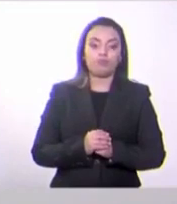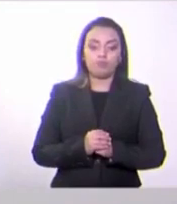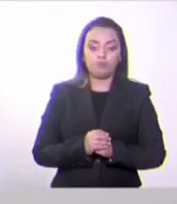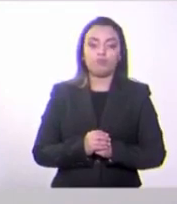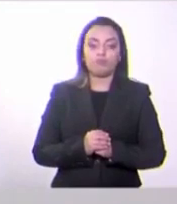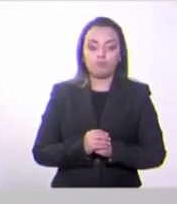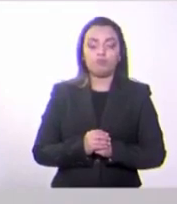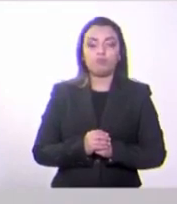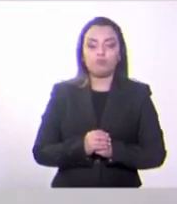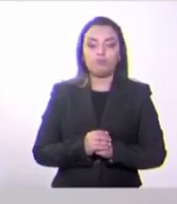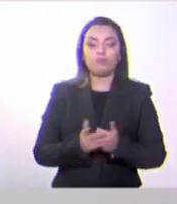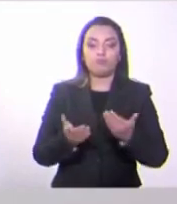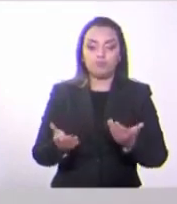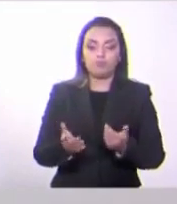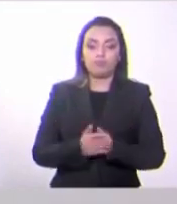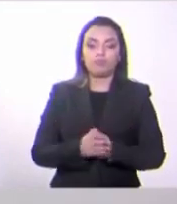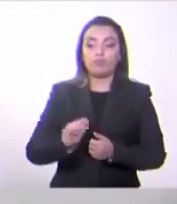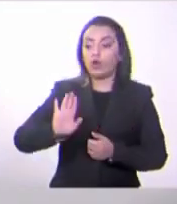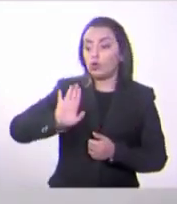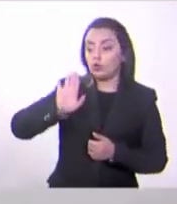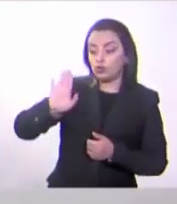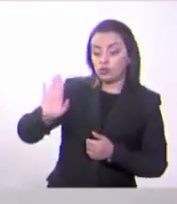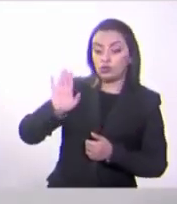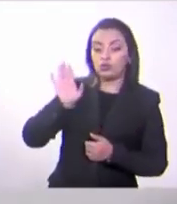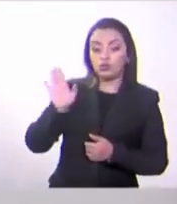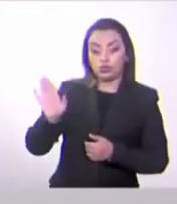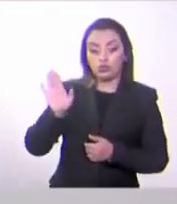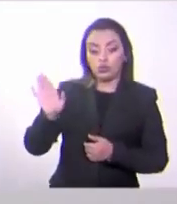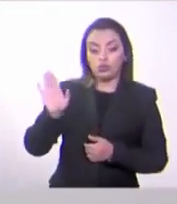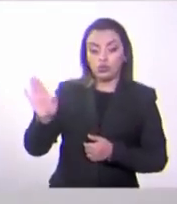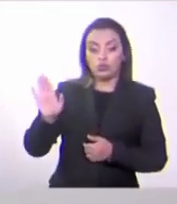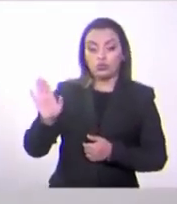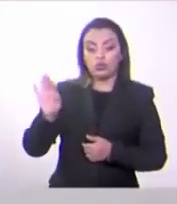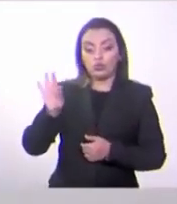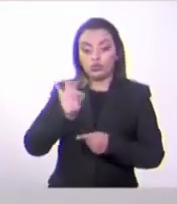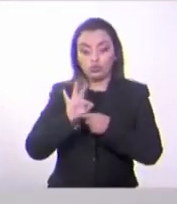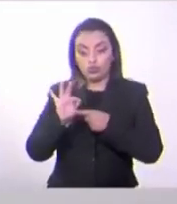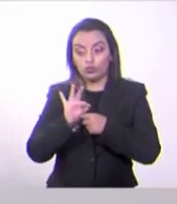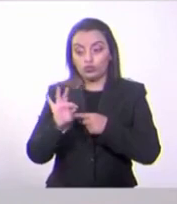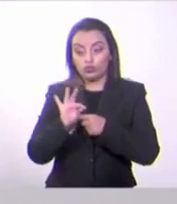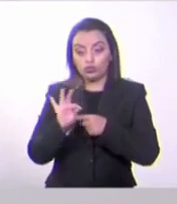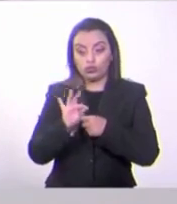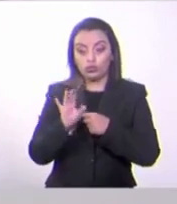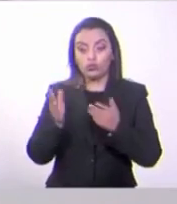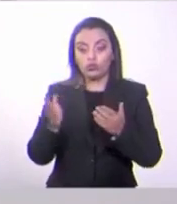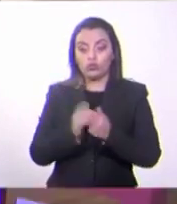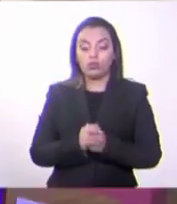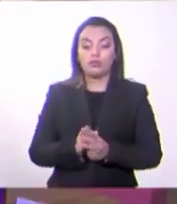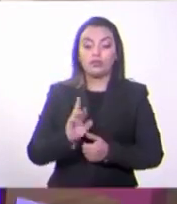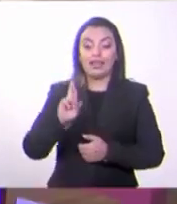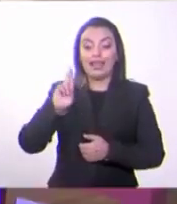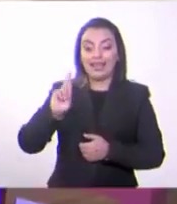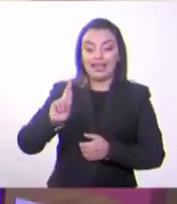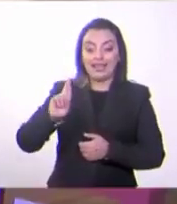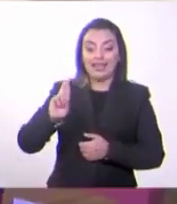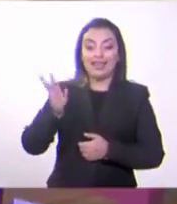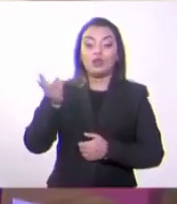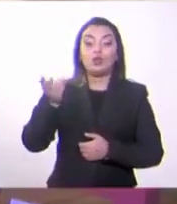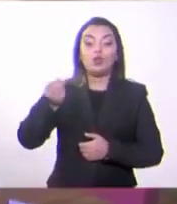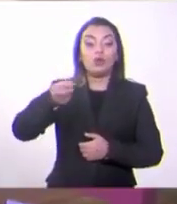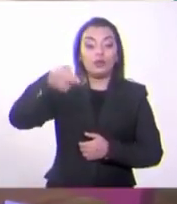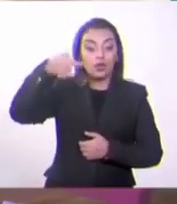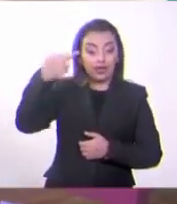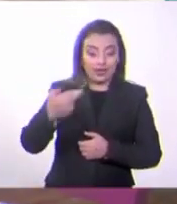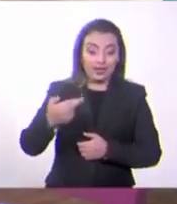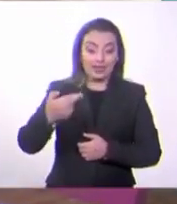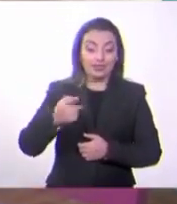tu función... Ah, mi función, o sea que tengo una función, excelente. Claro que sí. También va a ir de los reales a los reales.